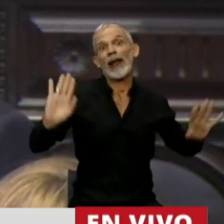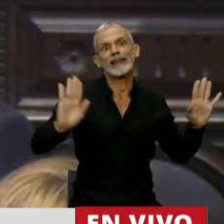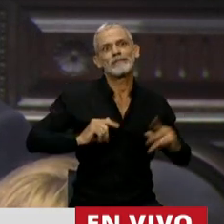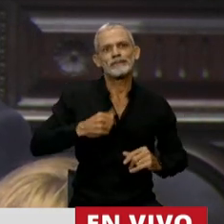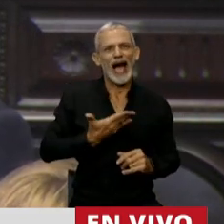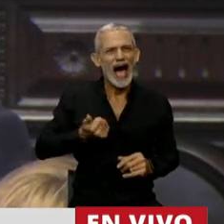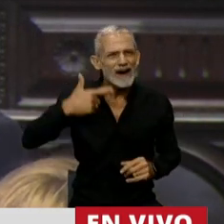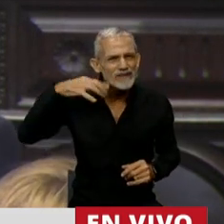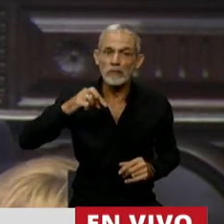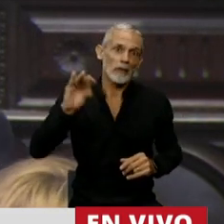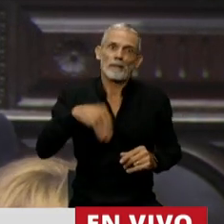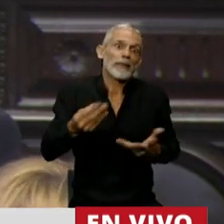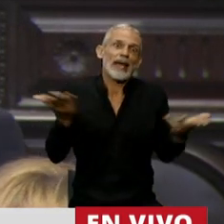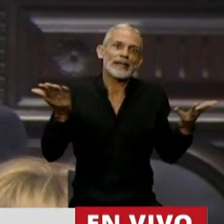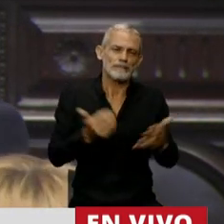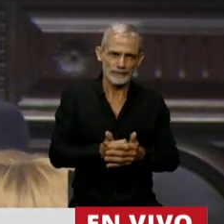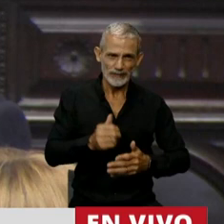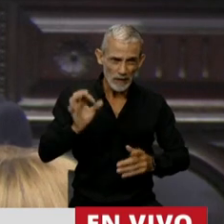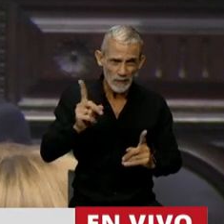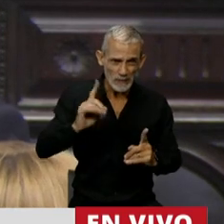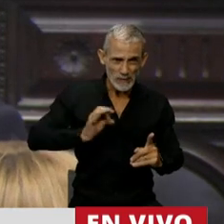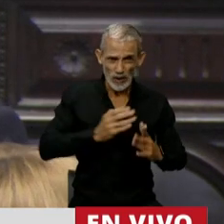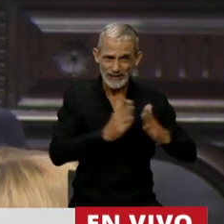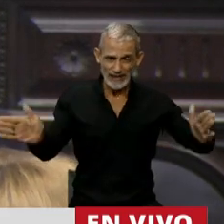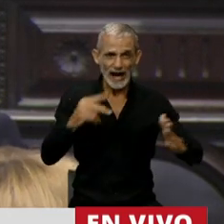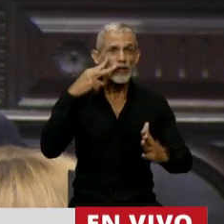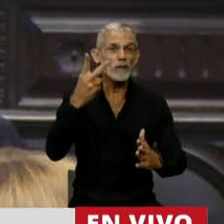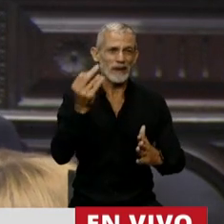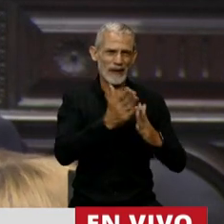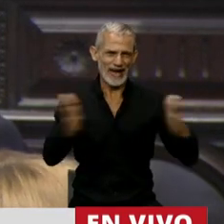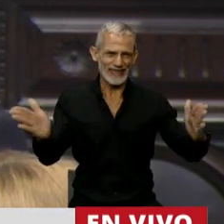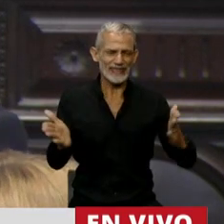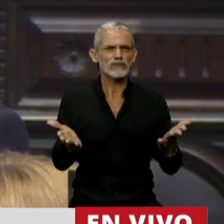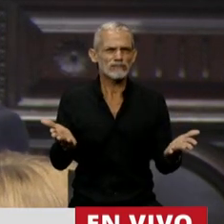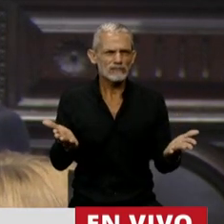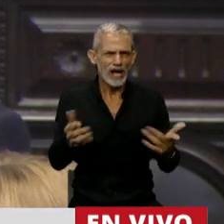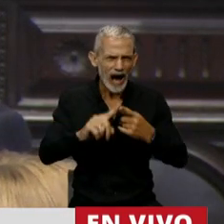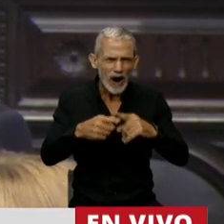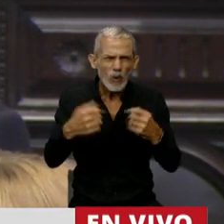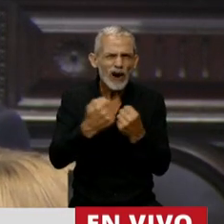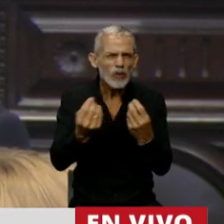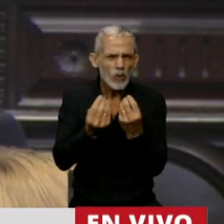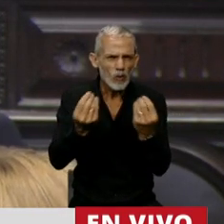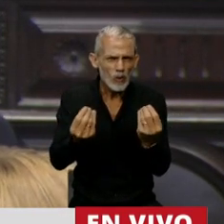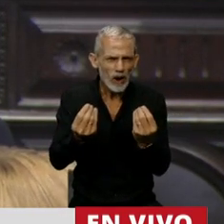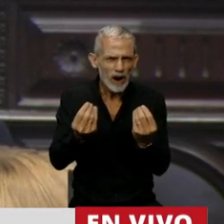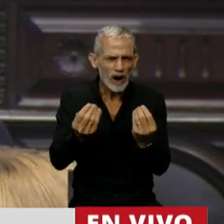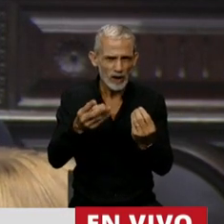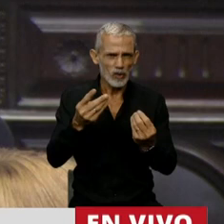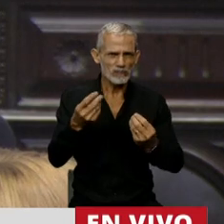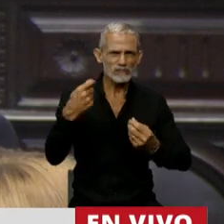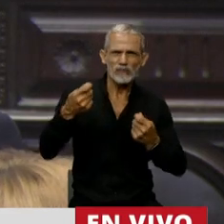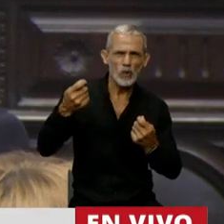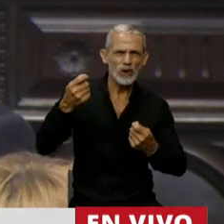AFIP, como lo han hecho durante este año 2020. Entonces, ¿qué clase de acuerdo es ese que hacen con